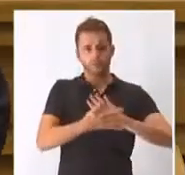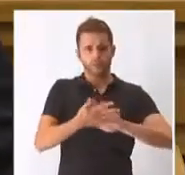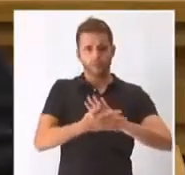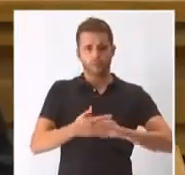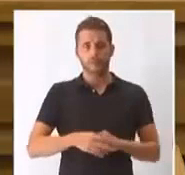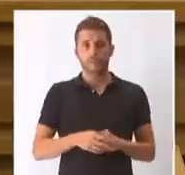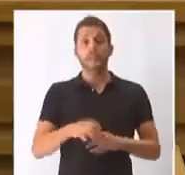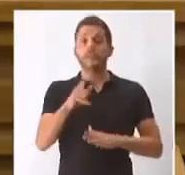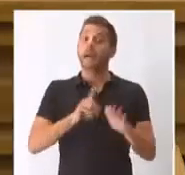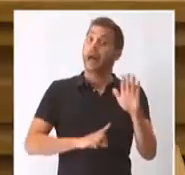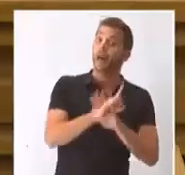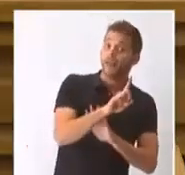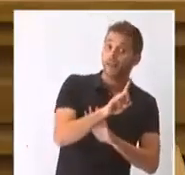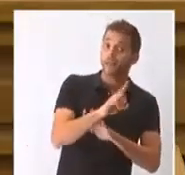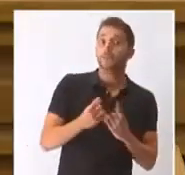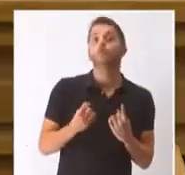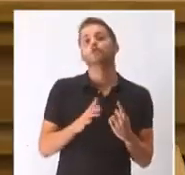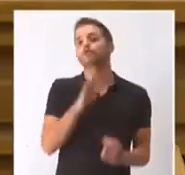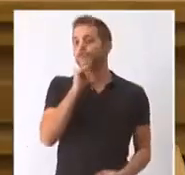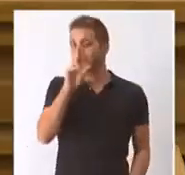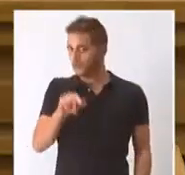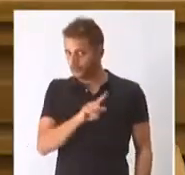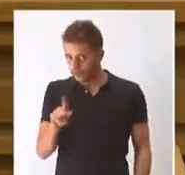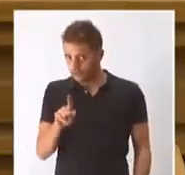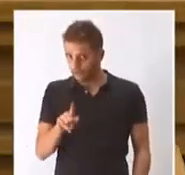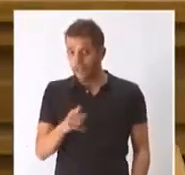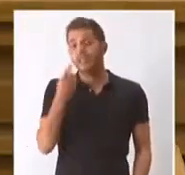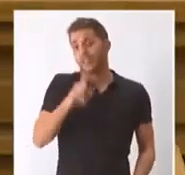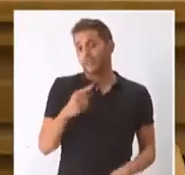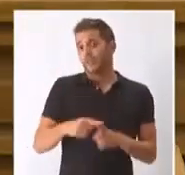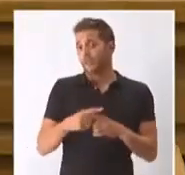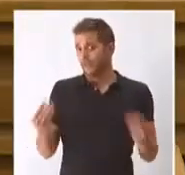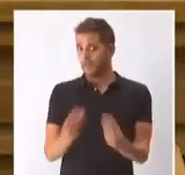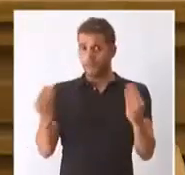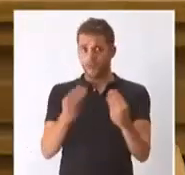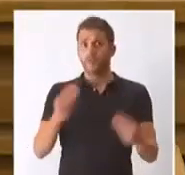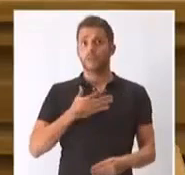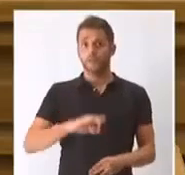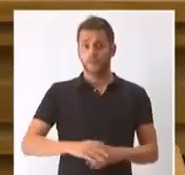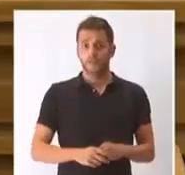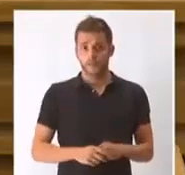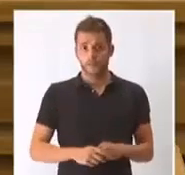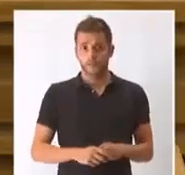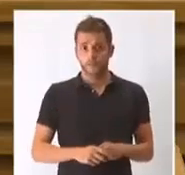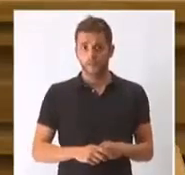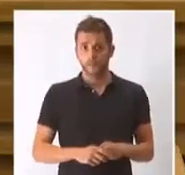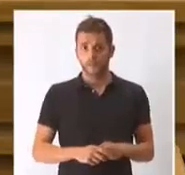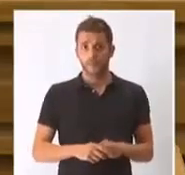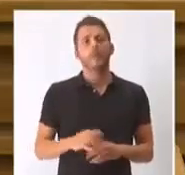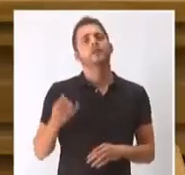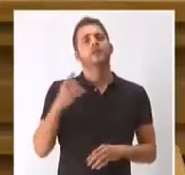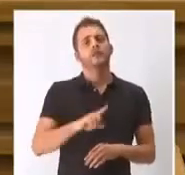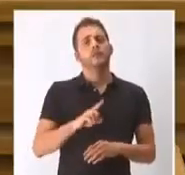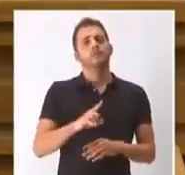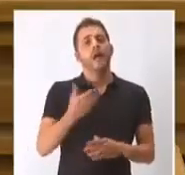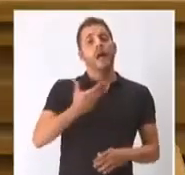son avances pero son insuficientes y en algunos casos muy mejorables desde luego vamos a poder gestionar de como un acuerdo